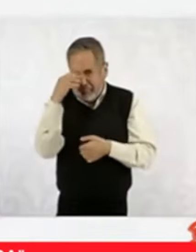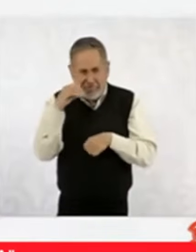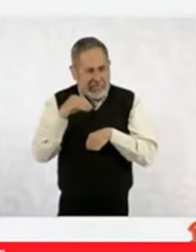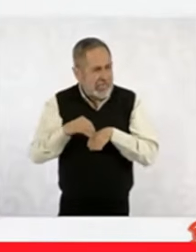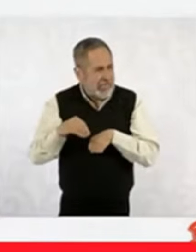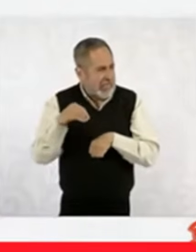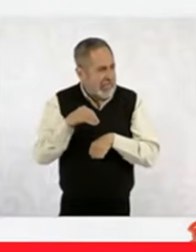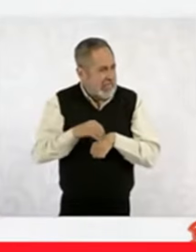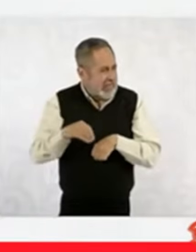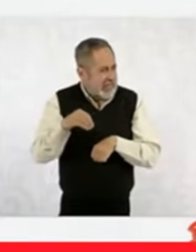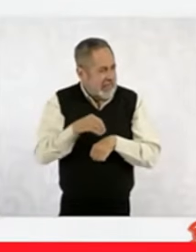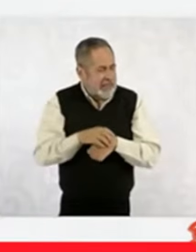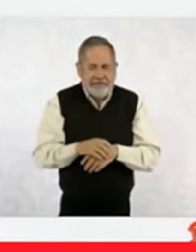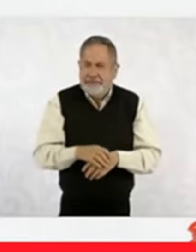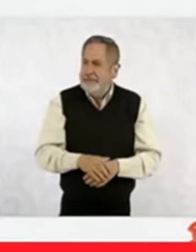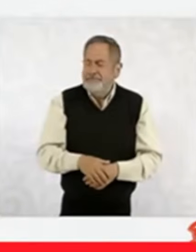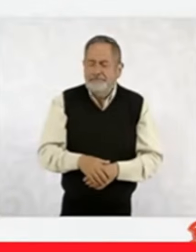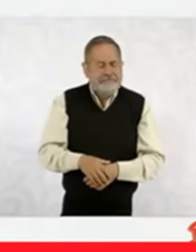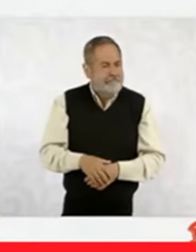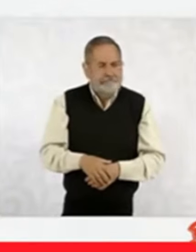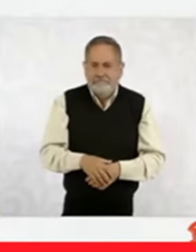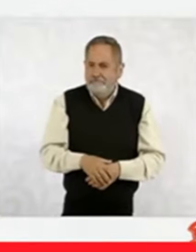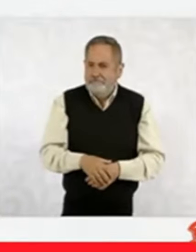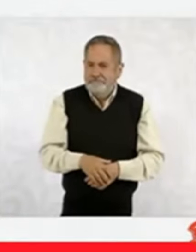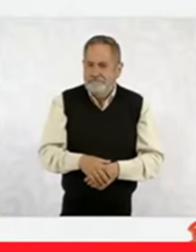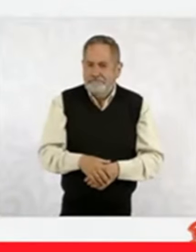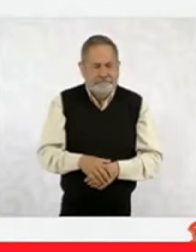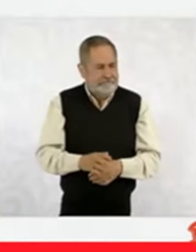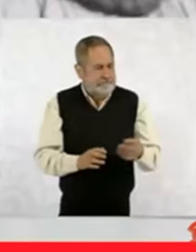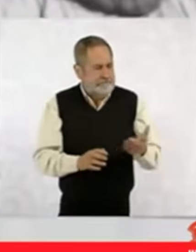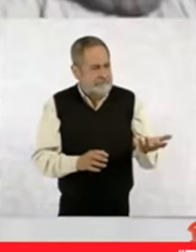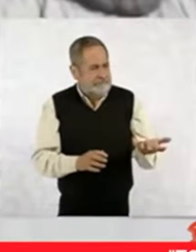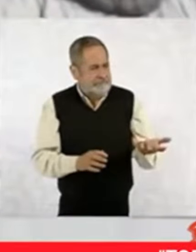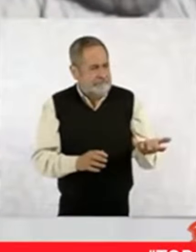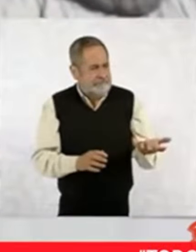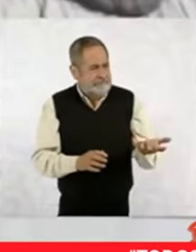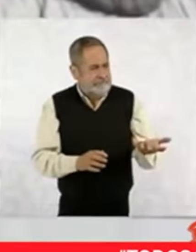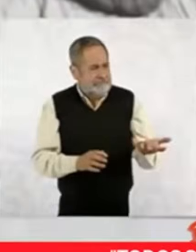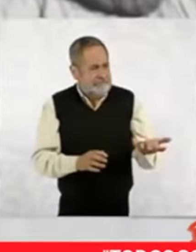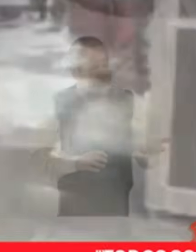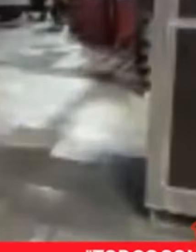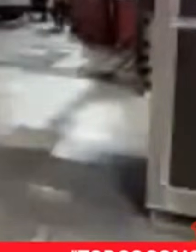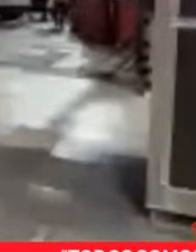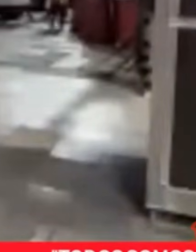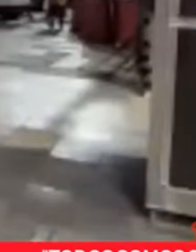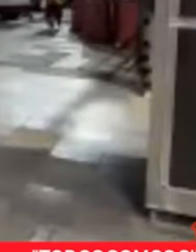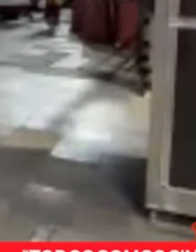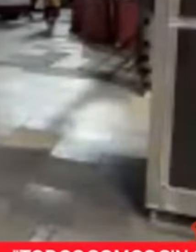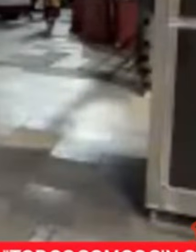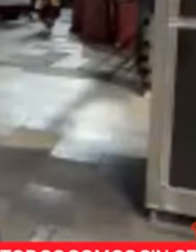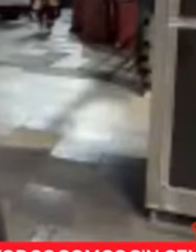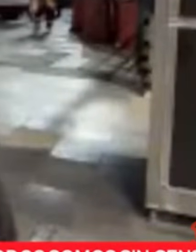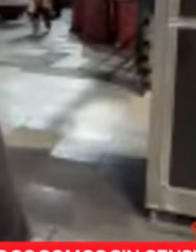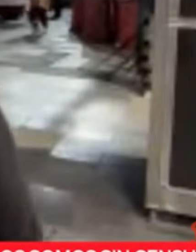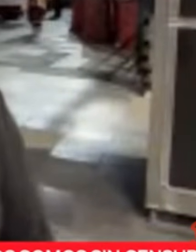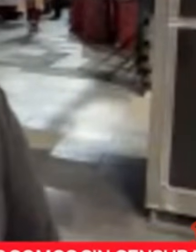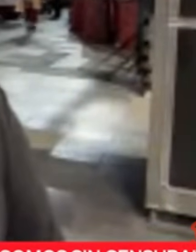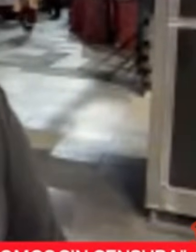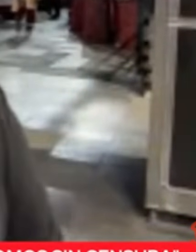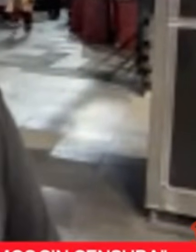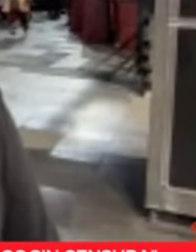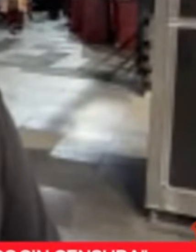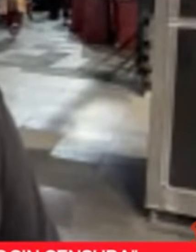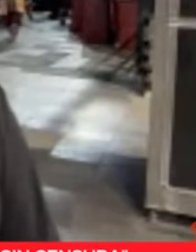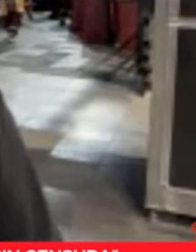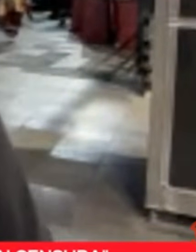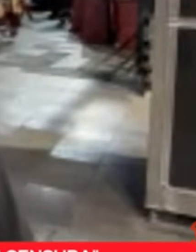no. Dígame, ¿Qué dígame proyecto de nación puede ser? si ahora que hemos leído